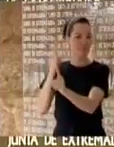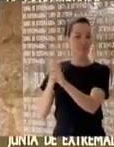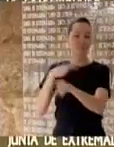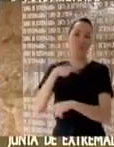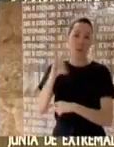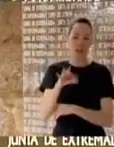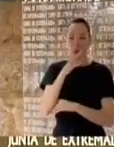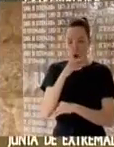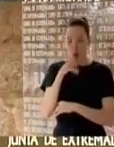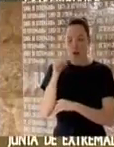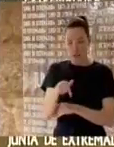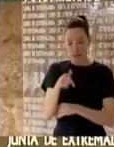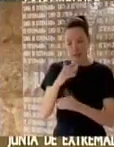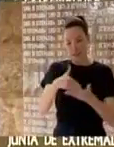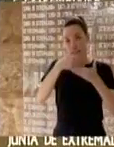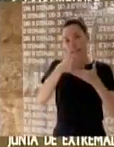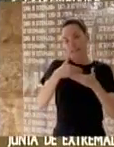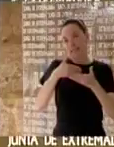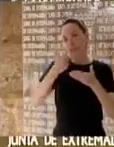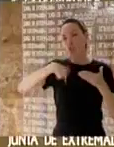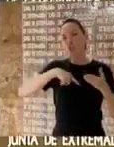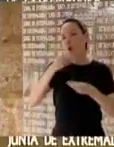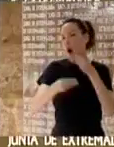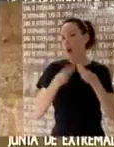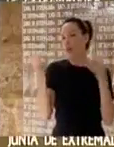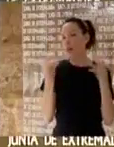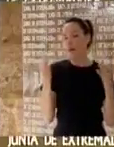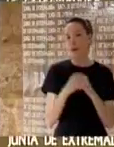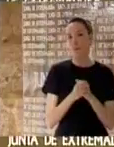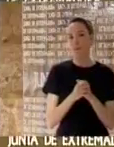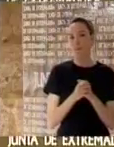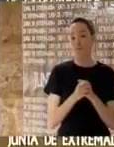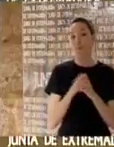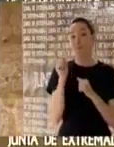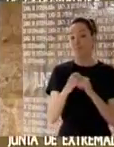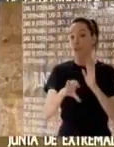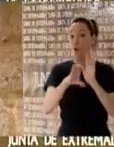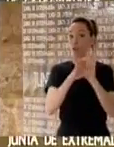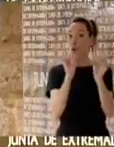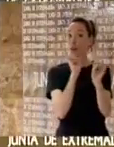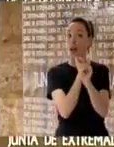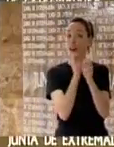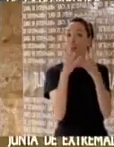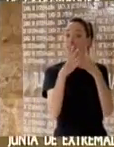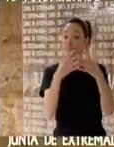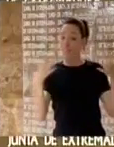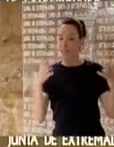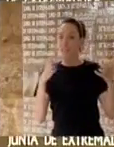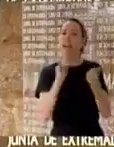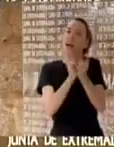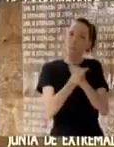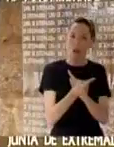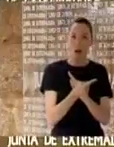tenemos que hacer, y si me permiten la expresión, no solamente es actualizar ese delito de rebelión en nuestro Código Penal, sino también